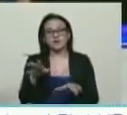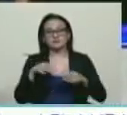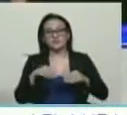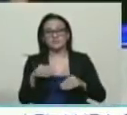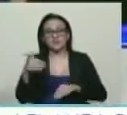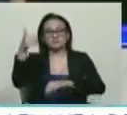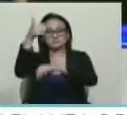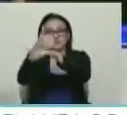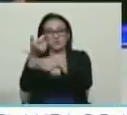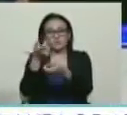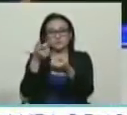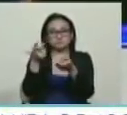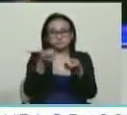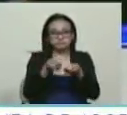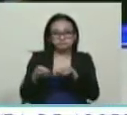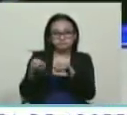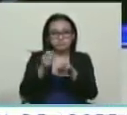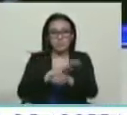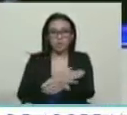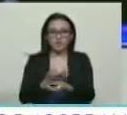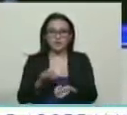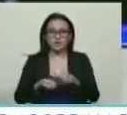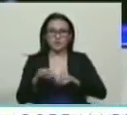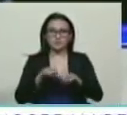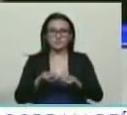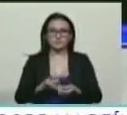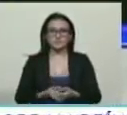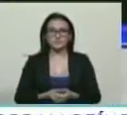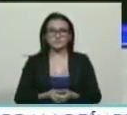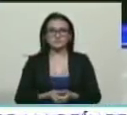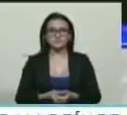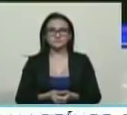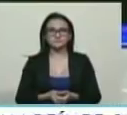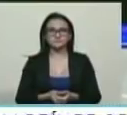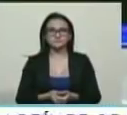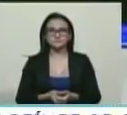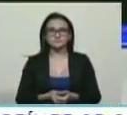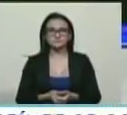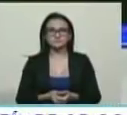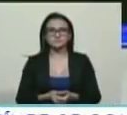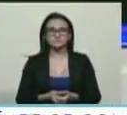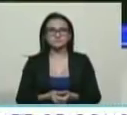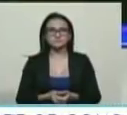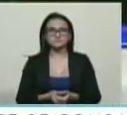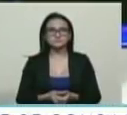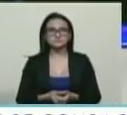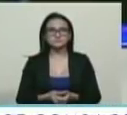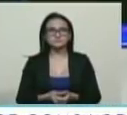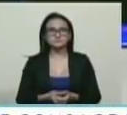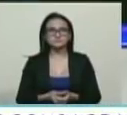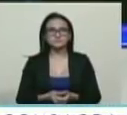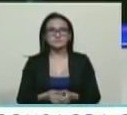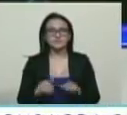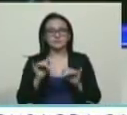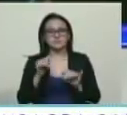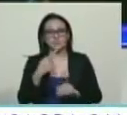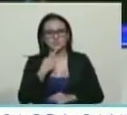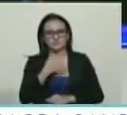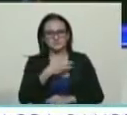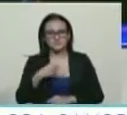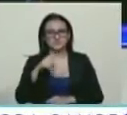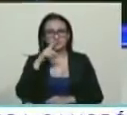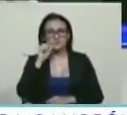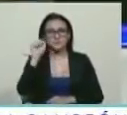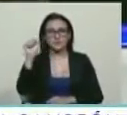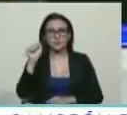poder económico. Y sobre todo, como lo ha descrito nuestro presidente Maduro, con